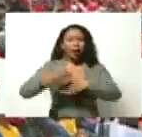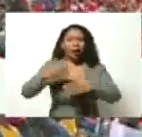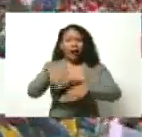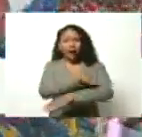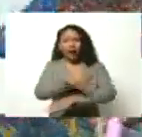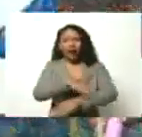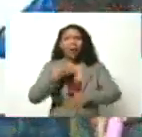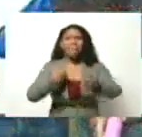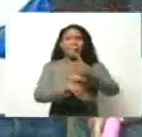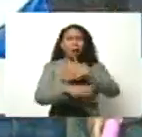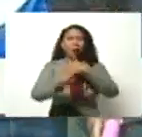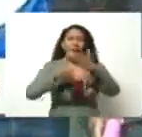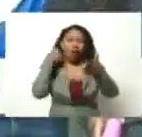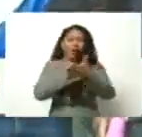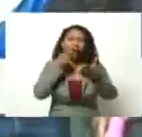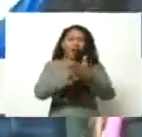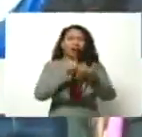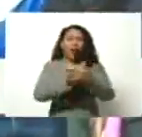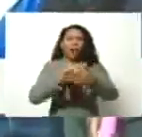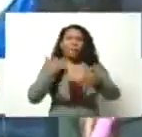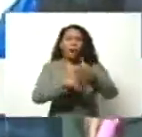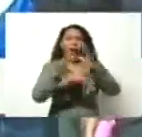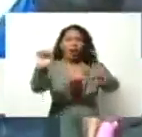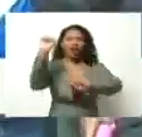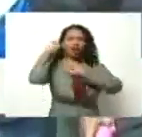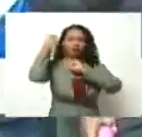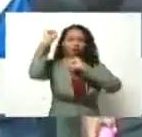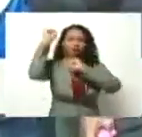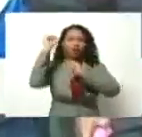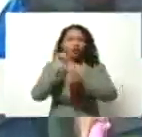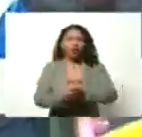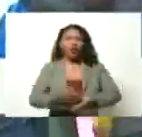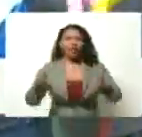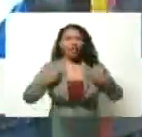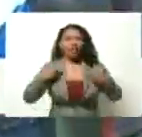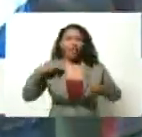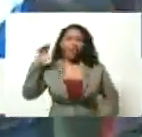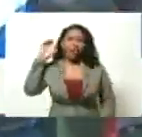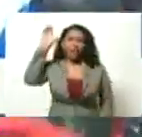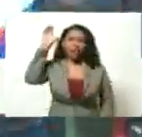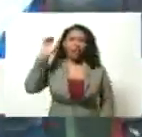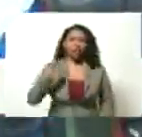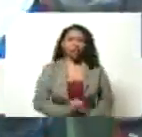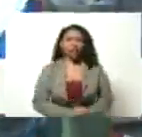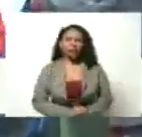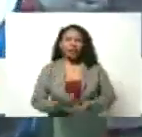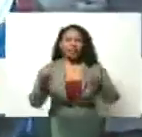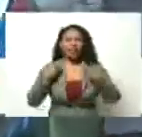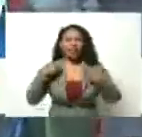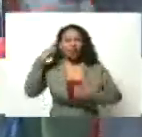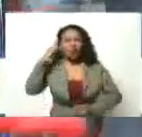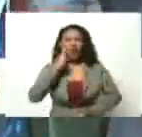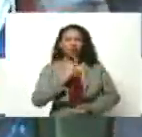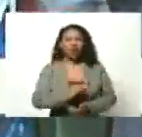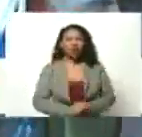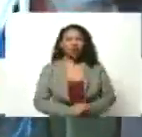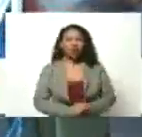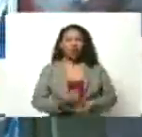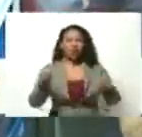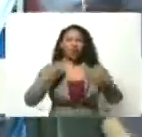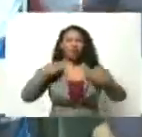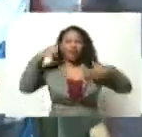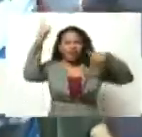vamos a la batalla vamos a la victoria Que viva la patria que viva Marimar